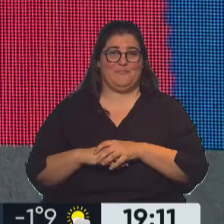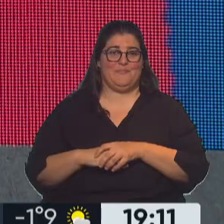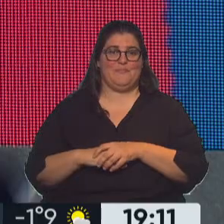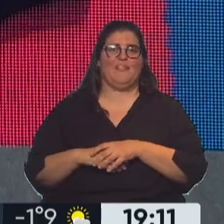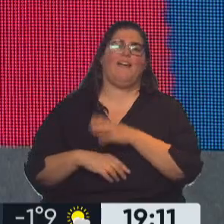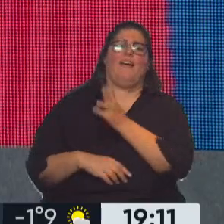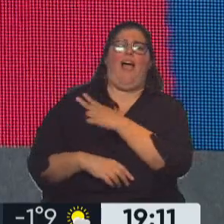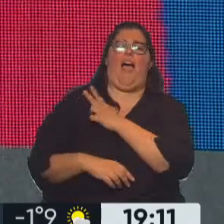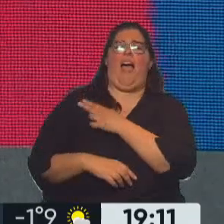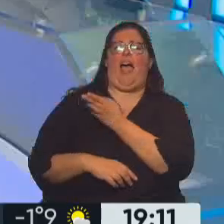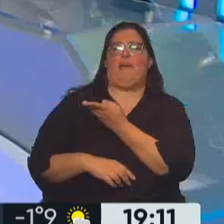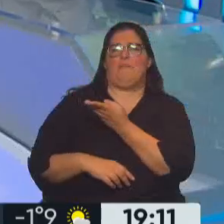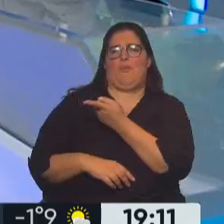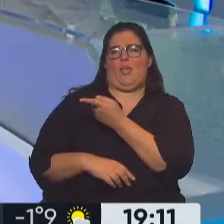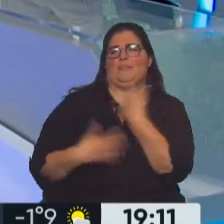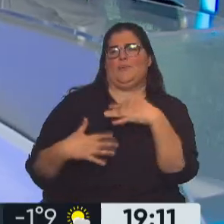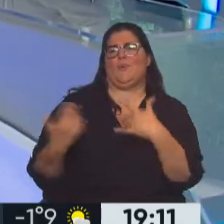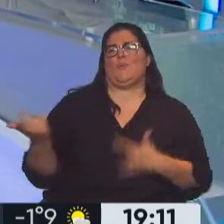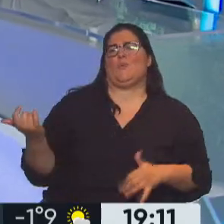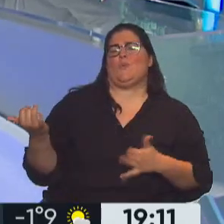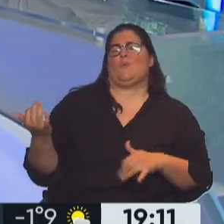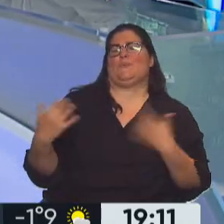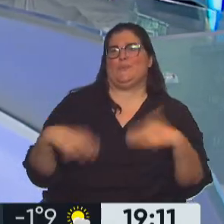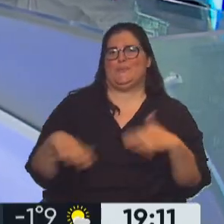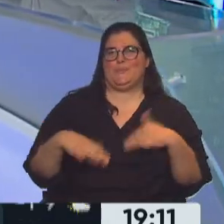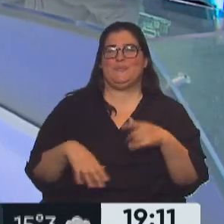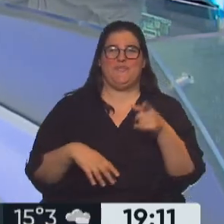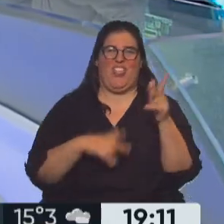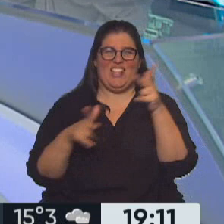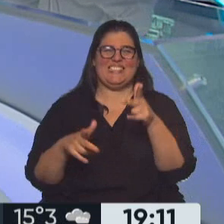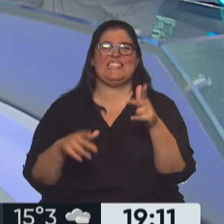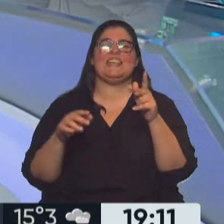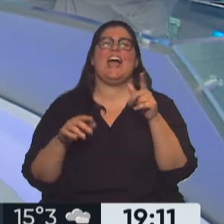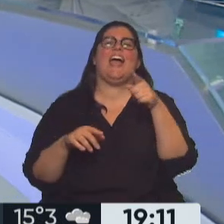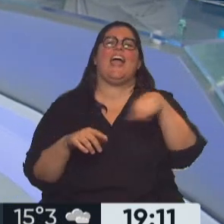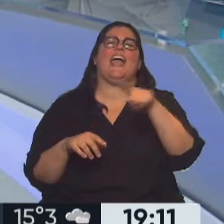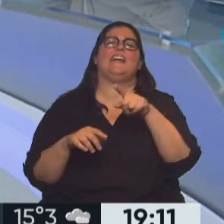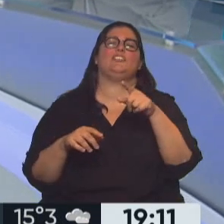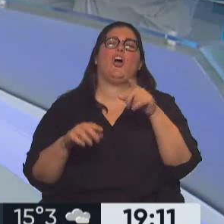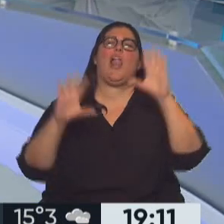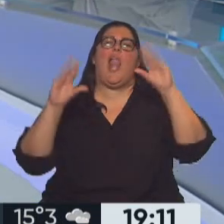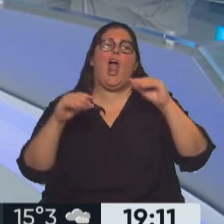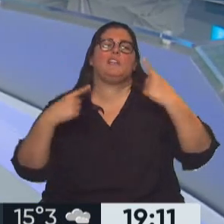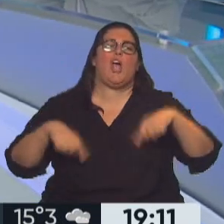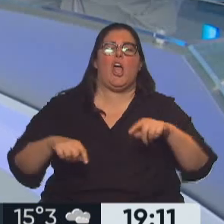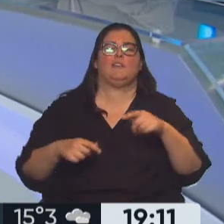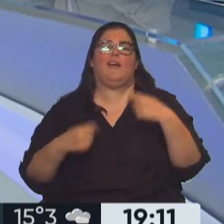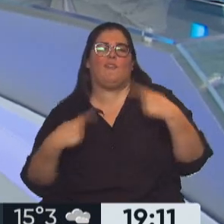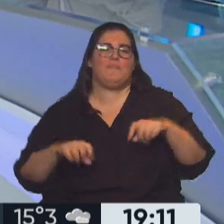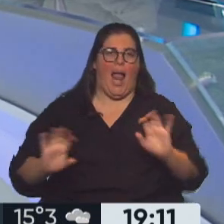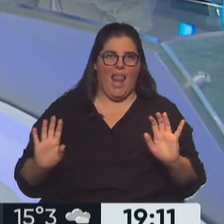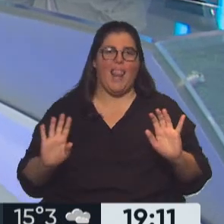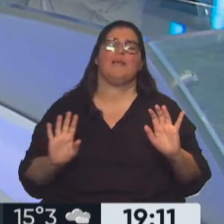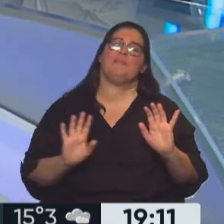Per este tocando después de vos sos el que decís que la noche hace mal Mira cómo están los chicos bien viste